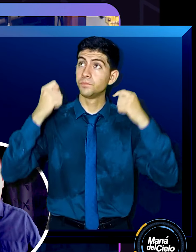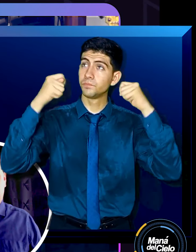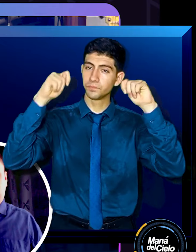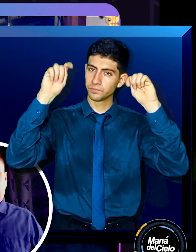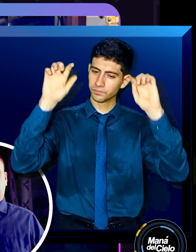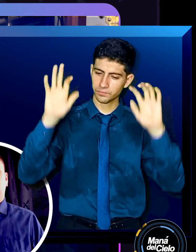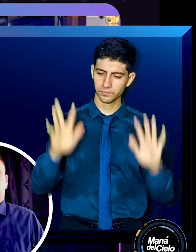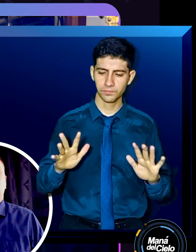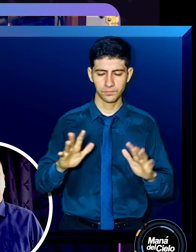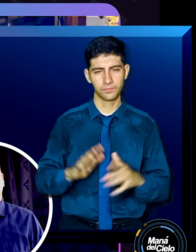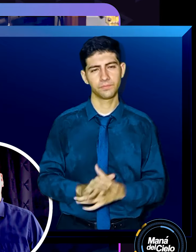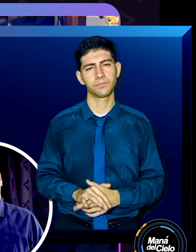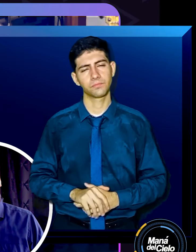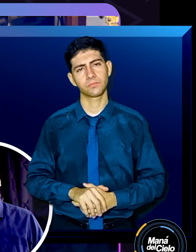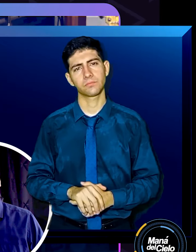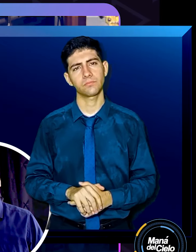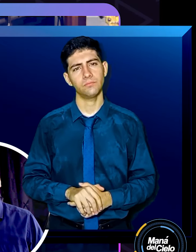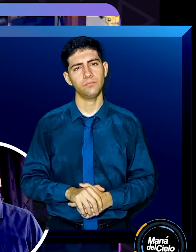Aleluya. ¿Sabe qué?